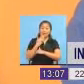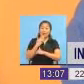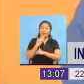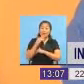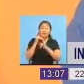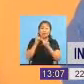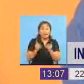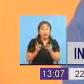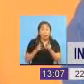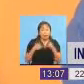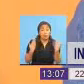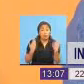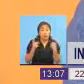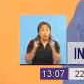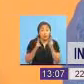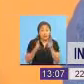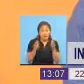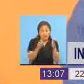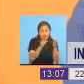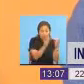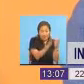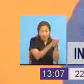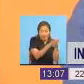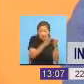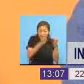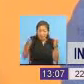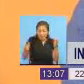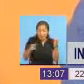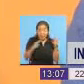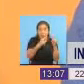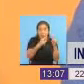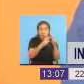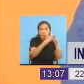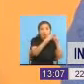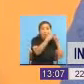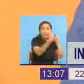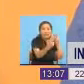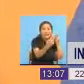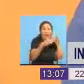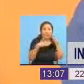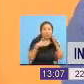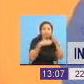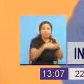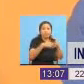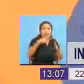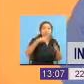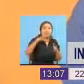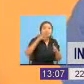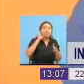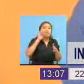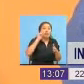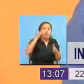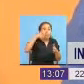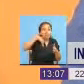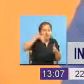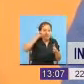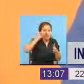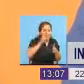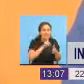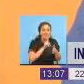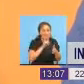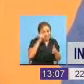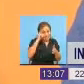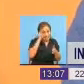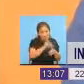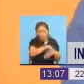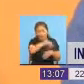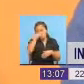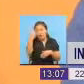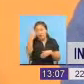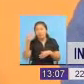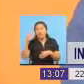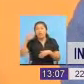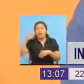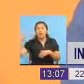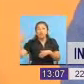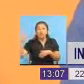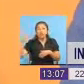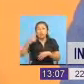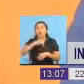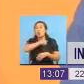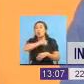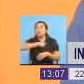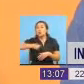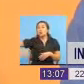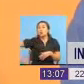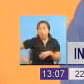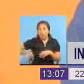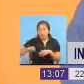un tramo que va desde lo que es la pasarela punta diamante hasta el club cuyaya como un tramo importante desde la avenida hipólito